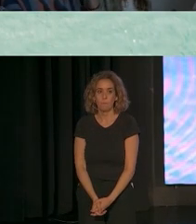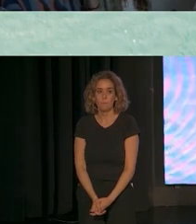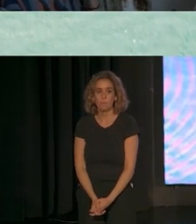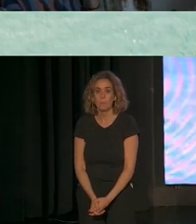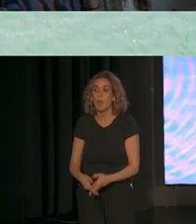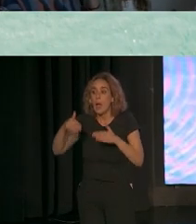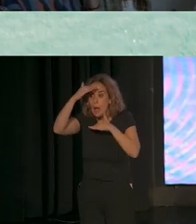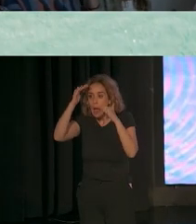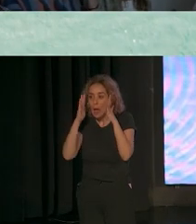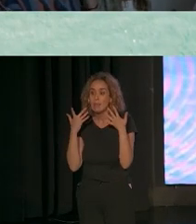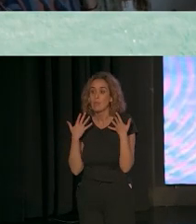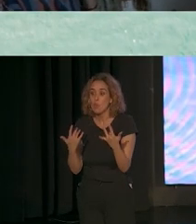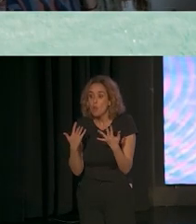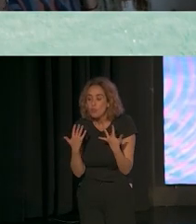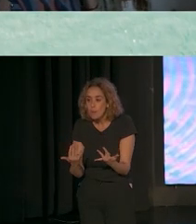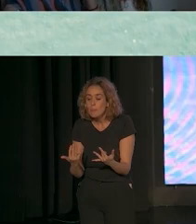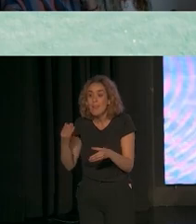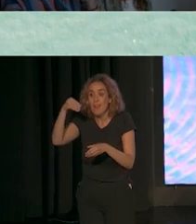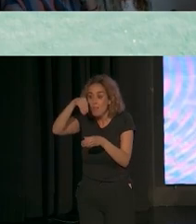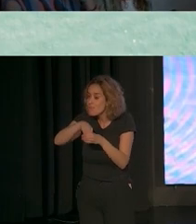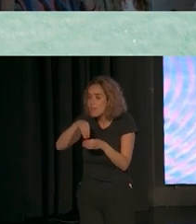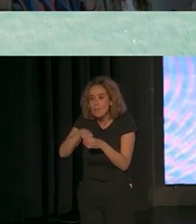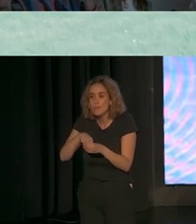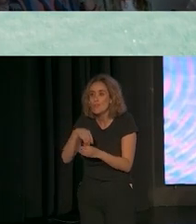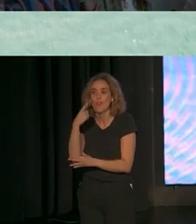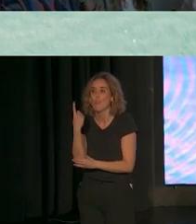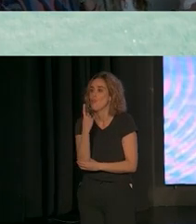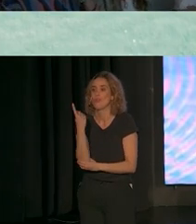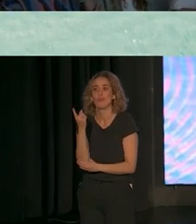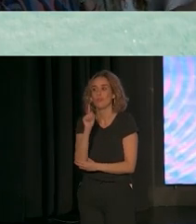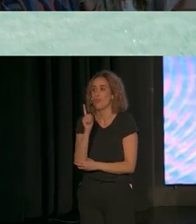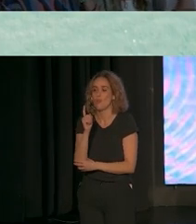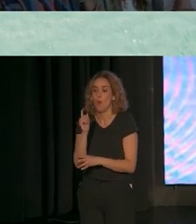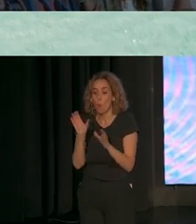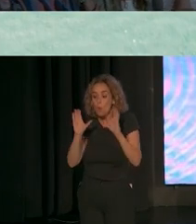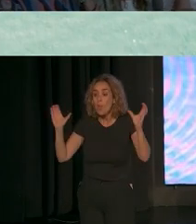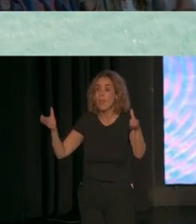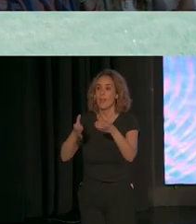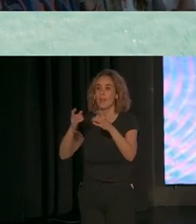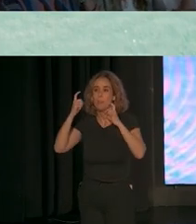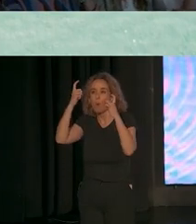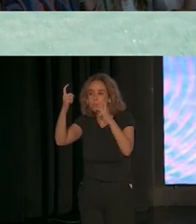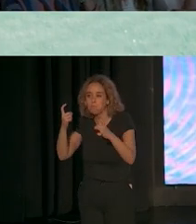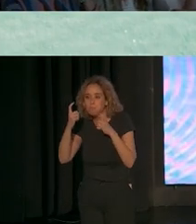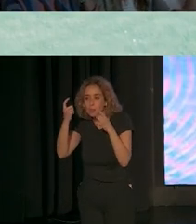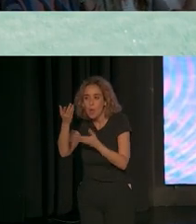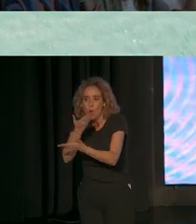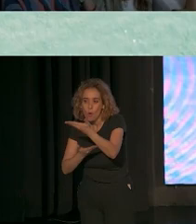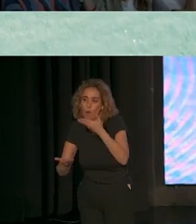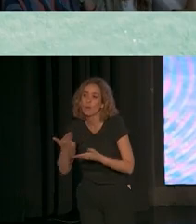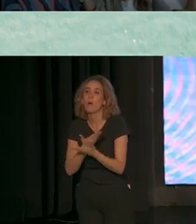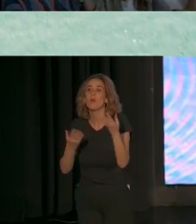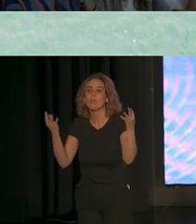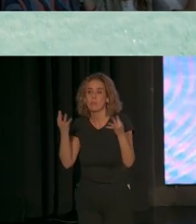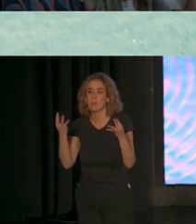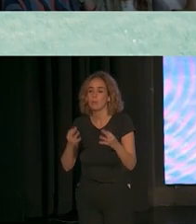Dentro de la atención temprana, realmente nunca estás solo. Es un esfuerzo de equipo y se centra en la colaboración.